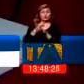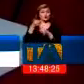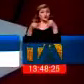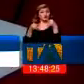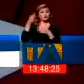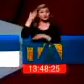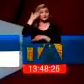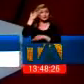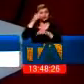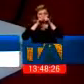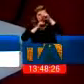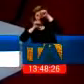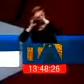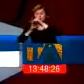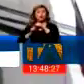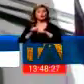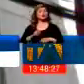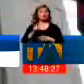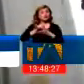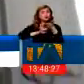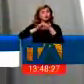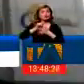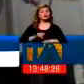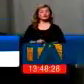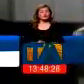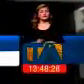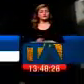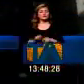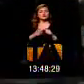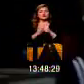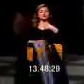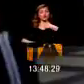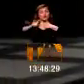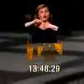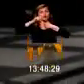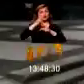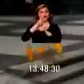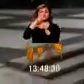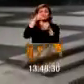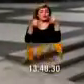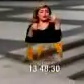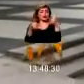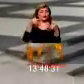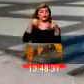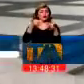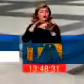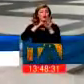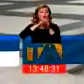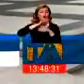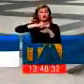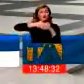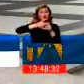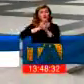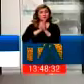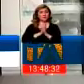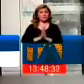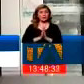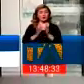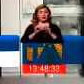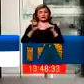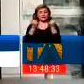saben de los hallazgos en este contrato. Lo primero, el Consejo de la Judicatura no adjunta la documentación solicitada por